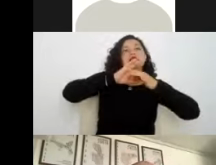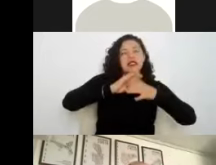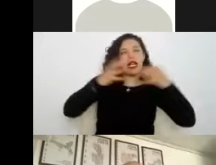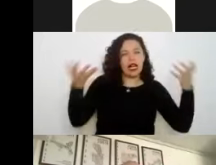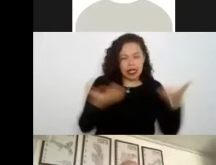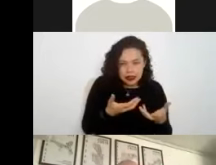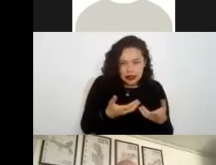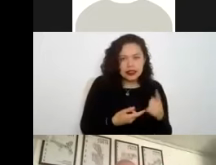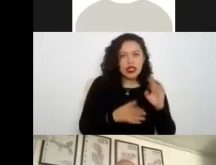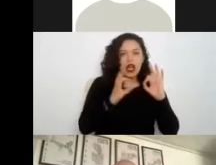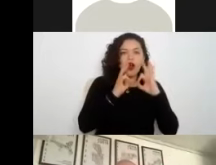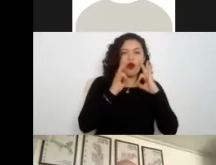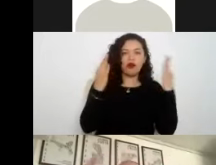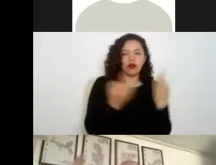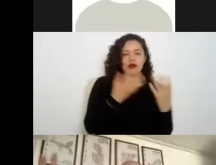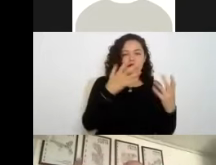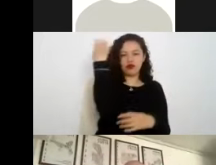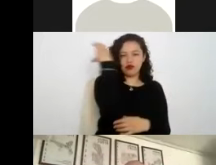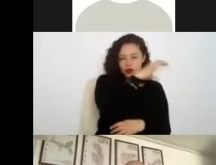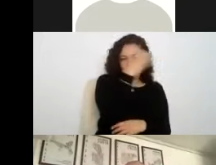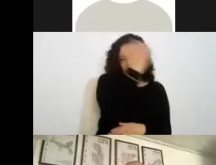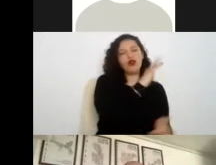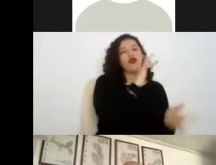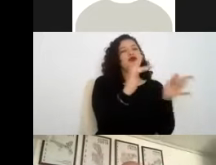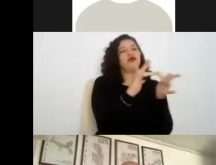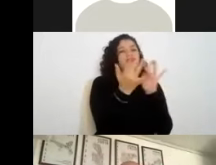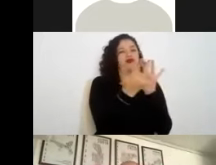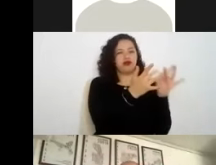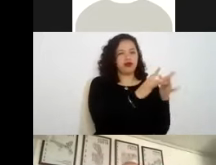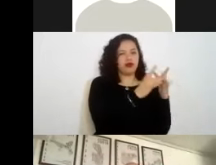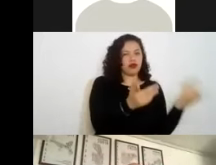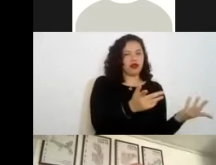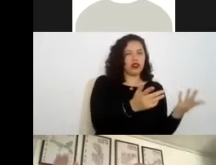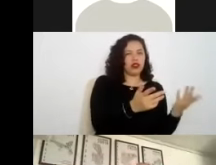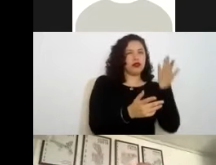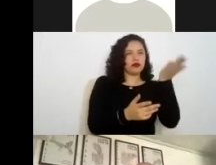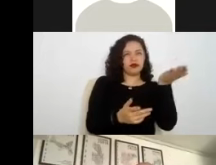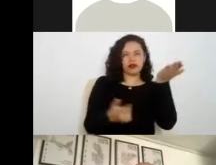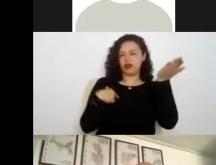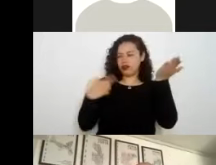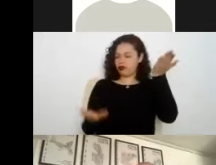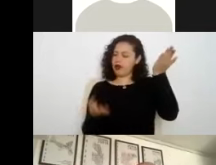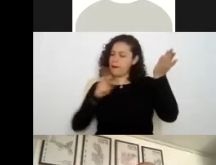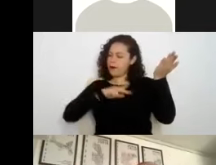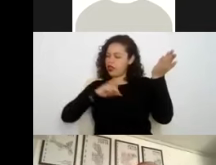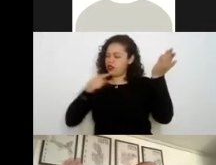de esta manera sus fotos, sus redes sociales. Pues bueno, hago esta comparación con el líder,